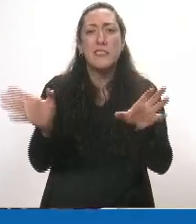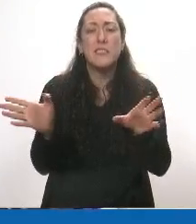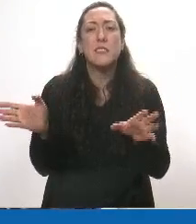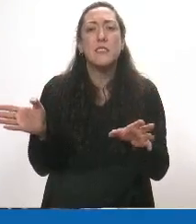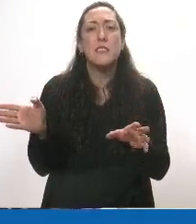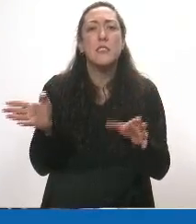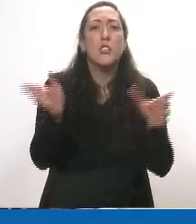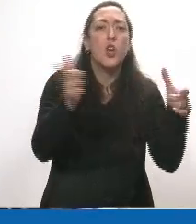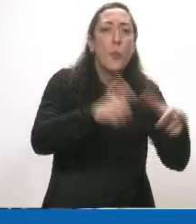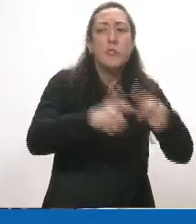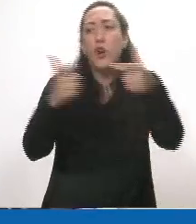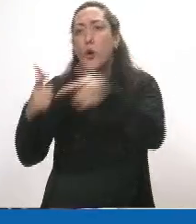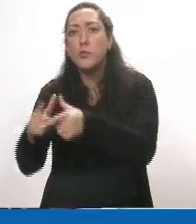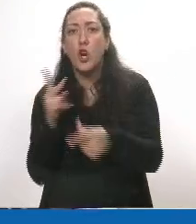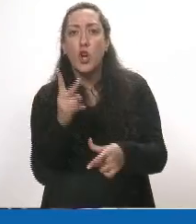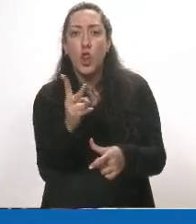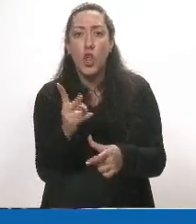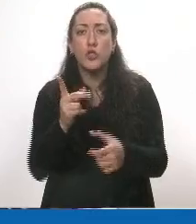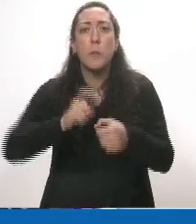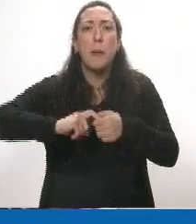de ambas comisiones y además